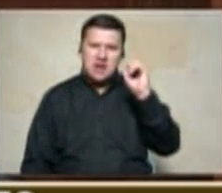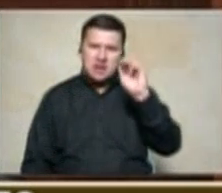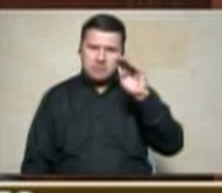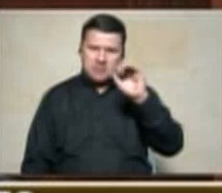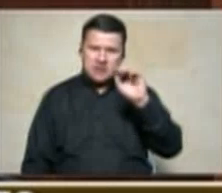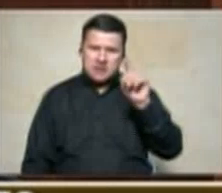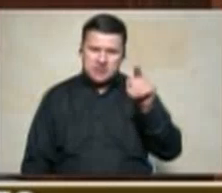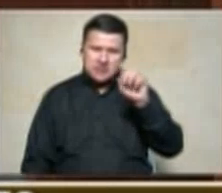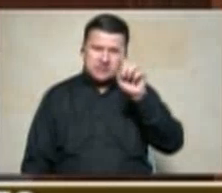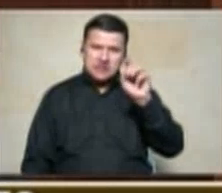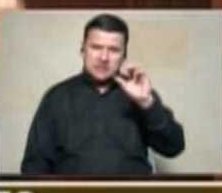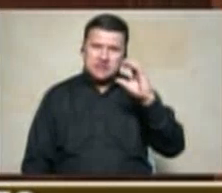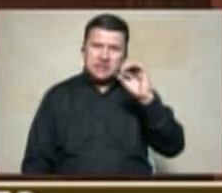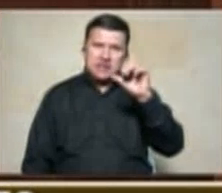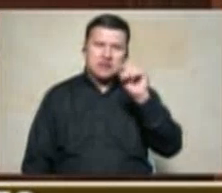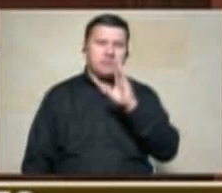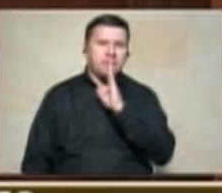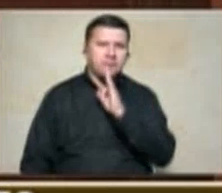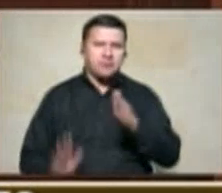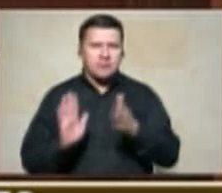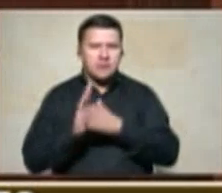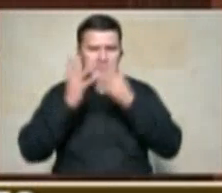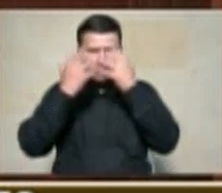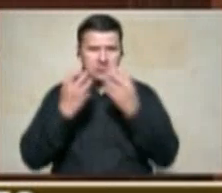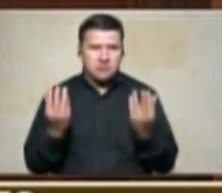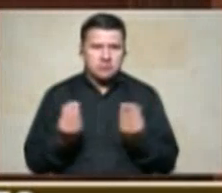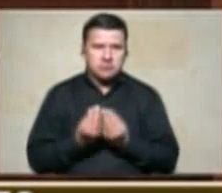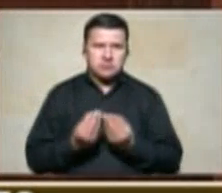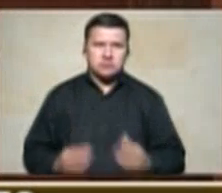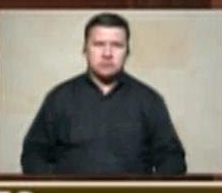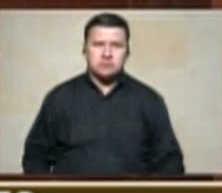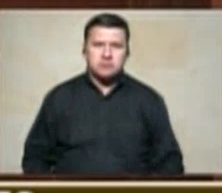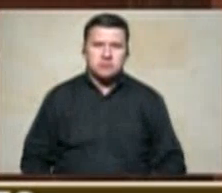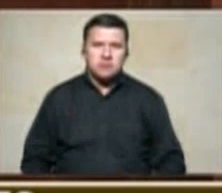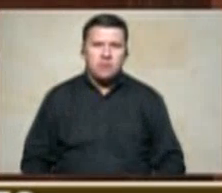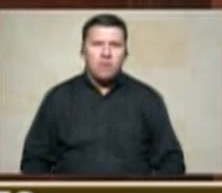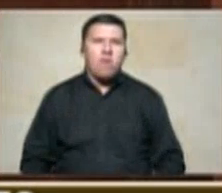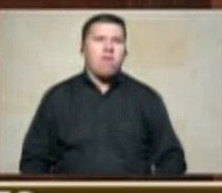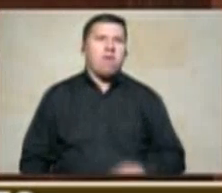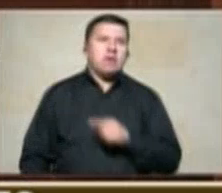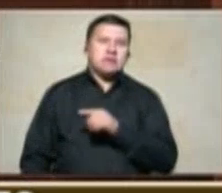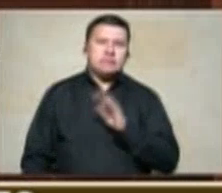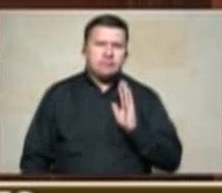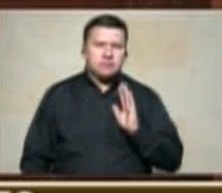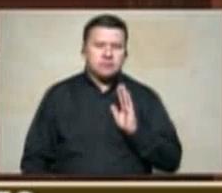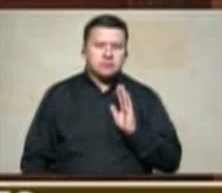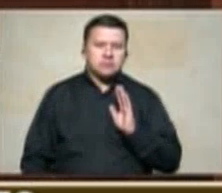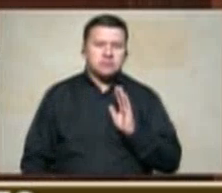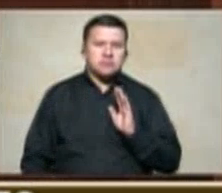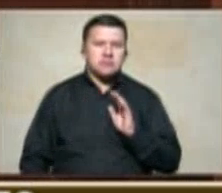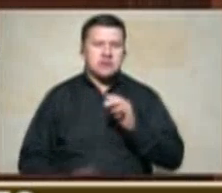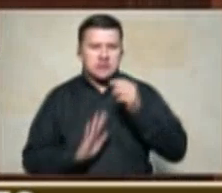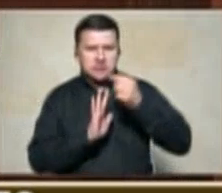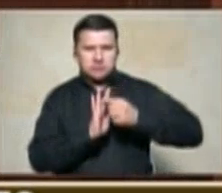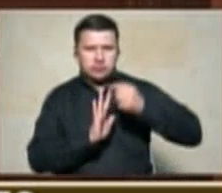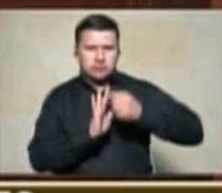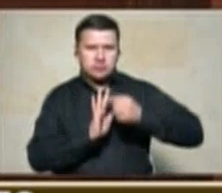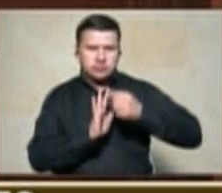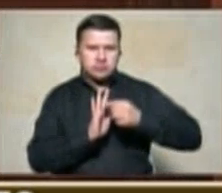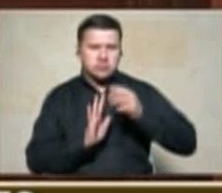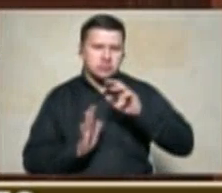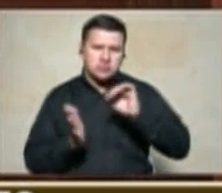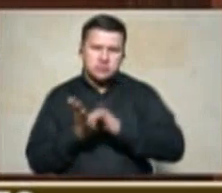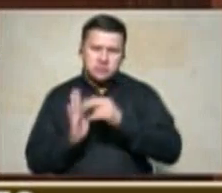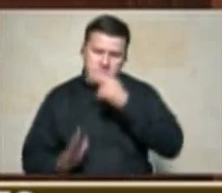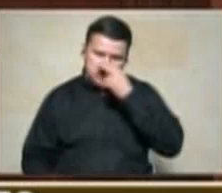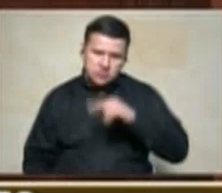Ortiz, quien estaba en el predio Tokio. Ella, su marido y sus